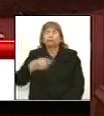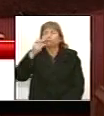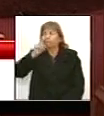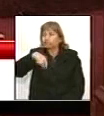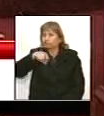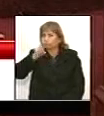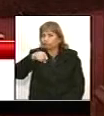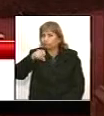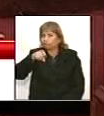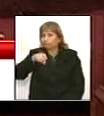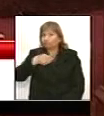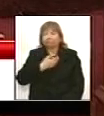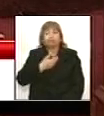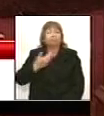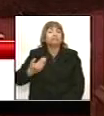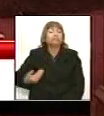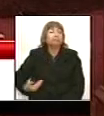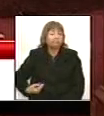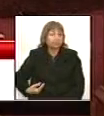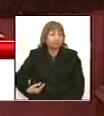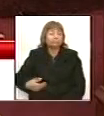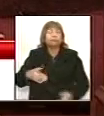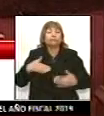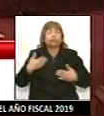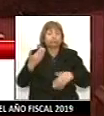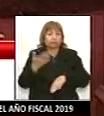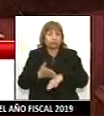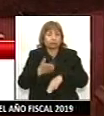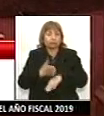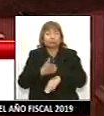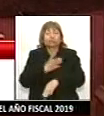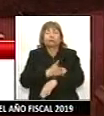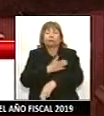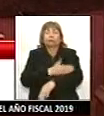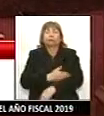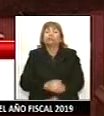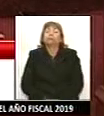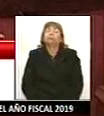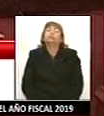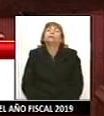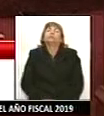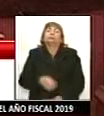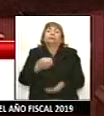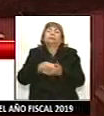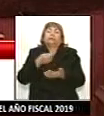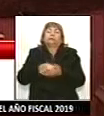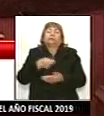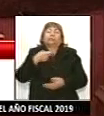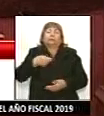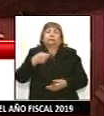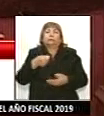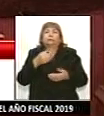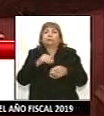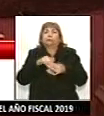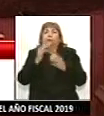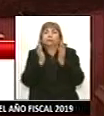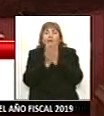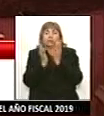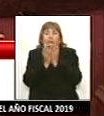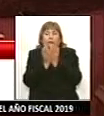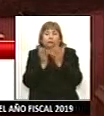necesario que el Estado pueda mejorar la inversión en la